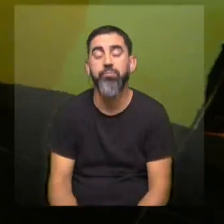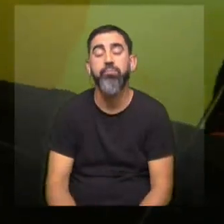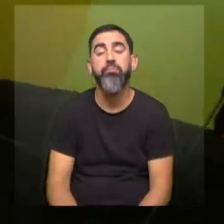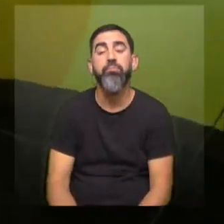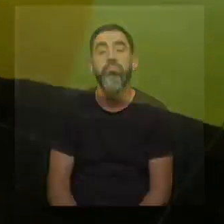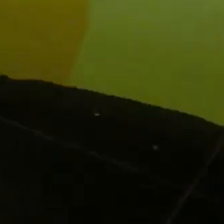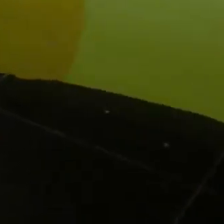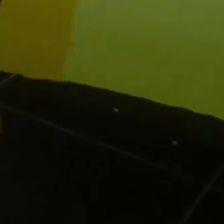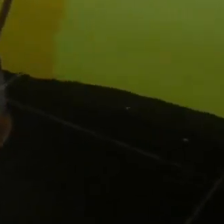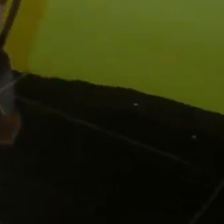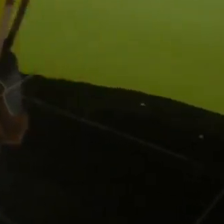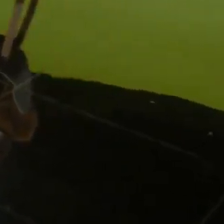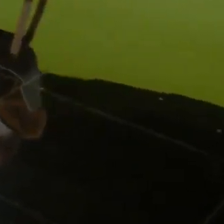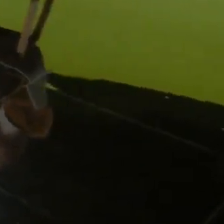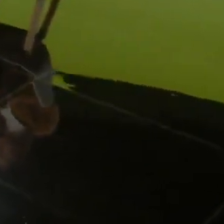Perrone.